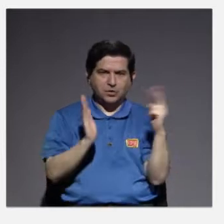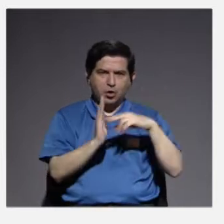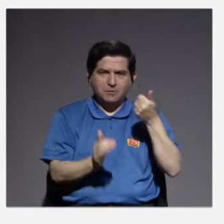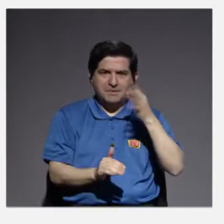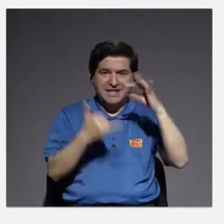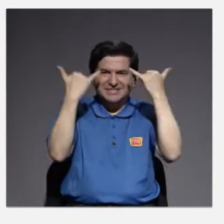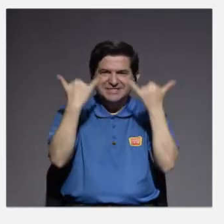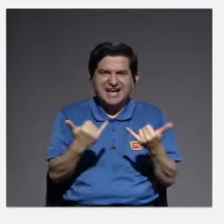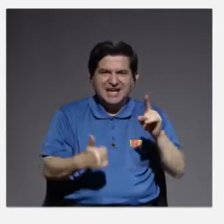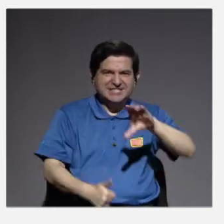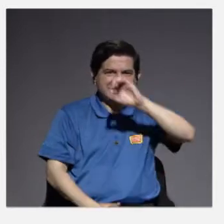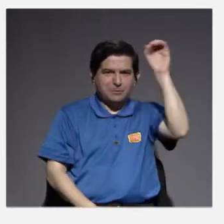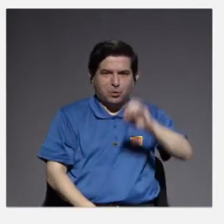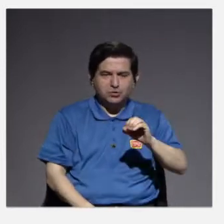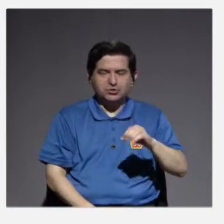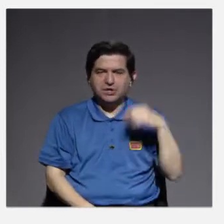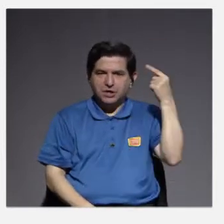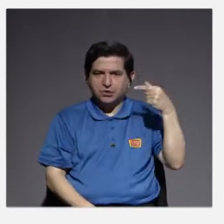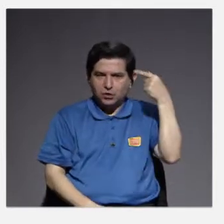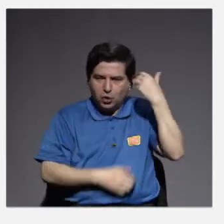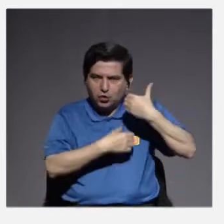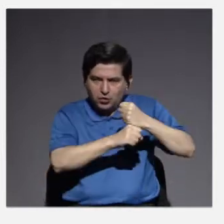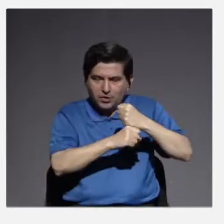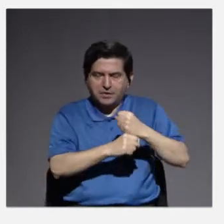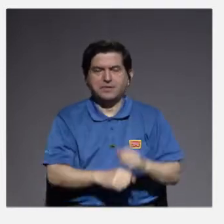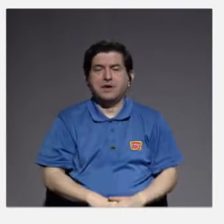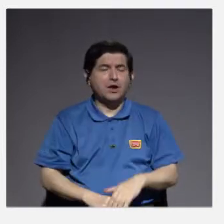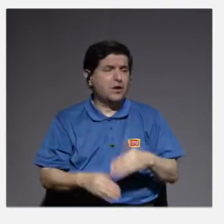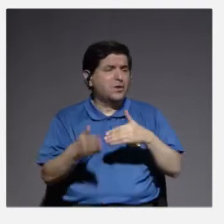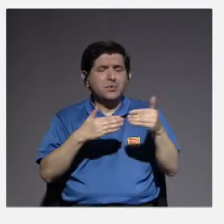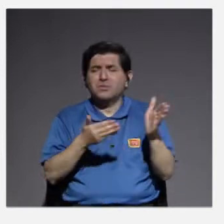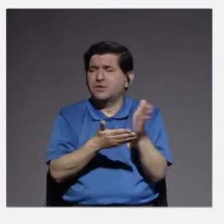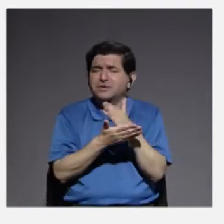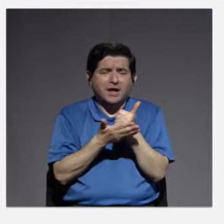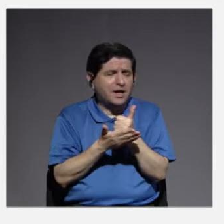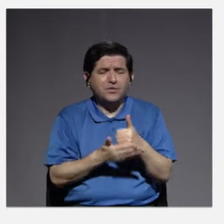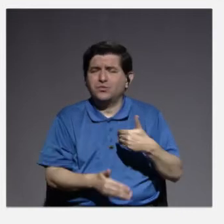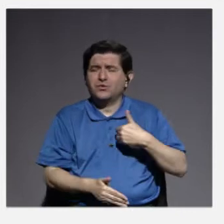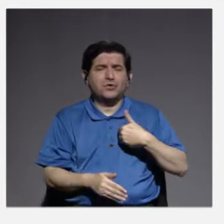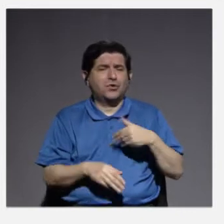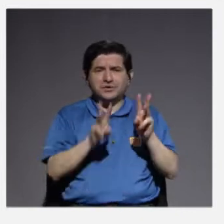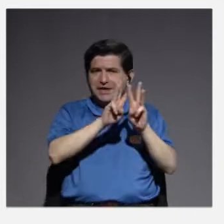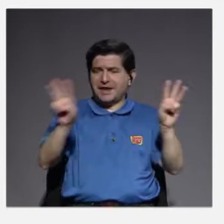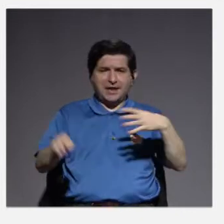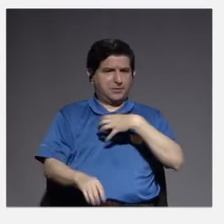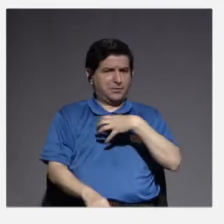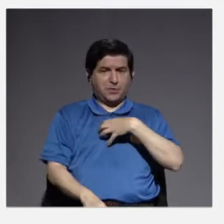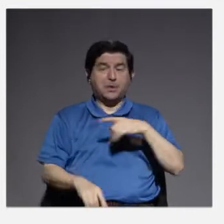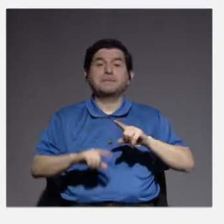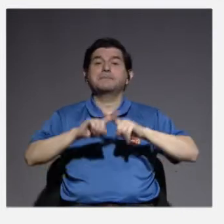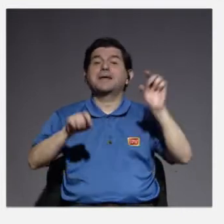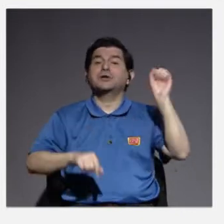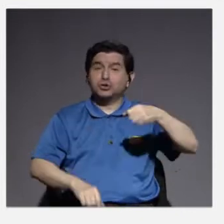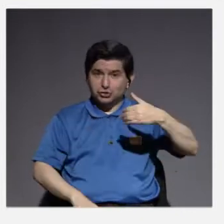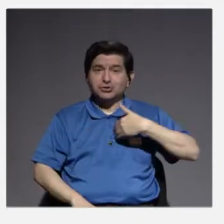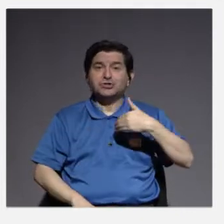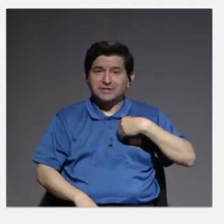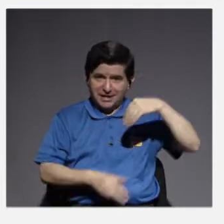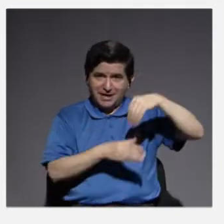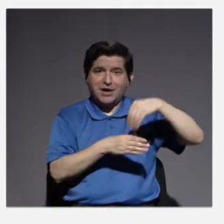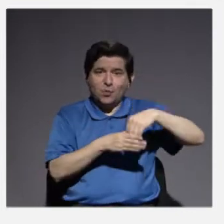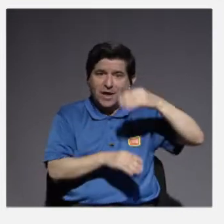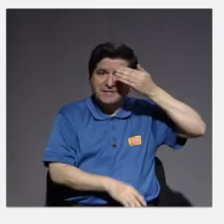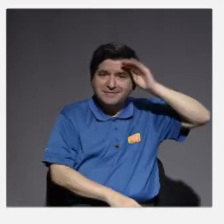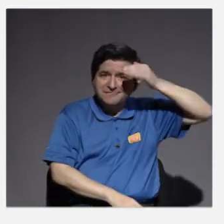2019 ya el 100% de los gobiernos locales, incluso aquellos que a veces no cuentan con página web propia, sí tienen una cuenta en